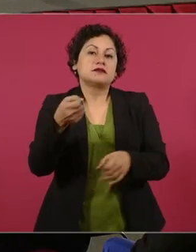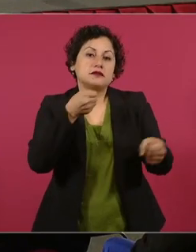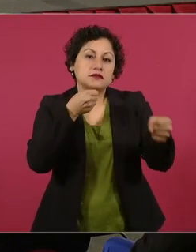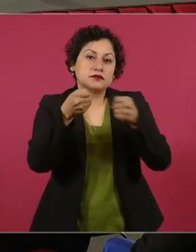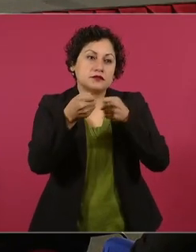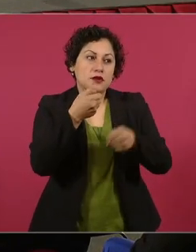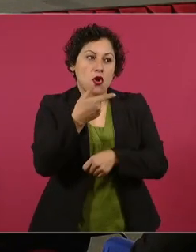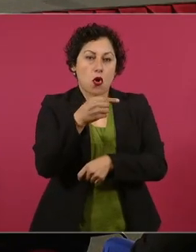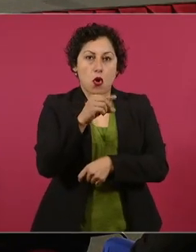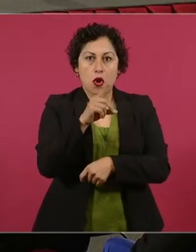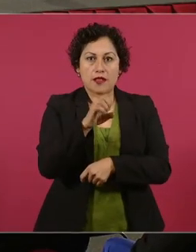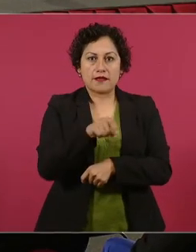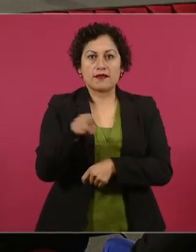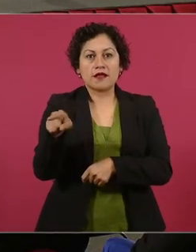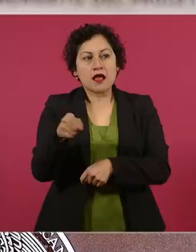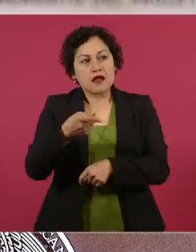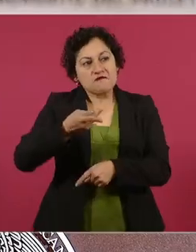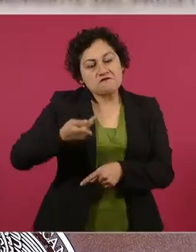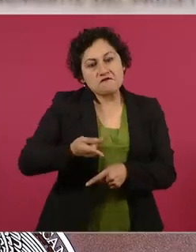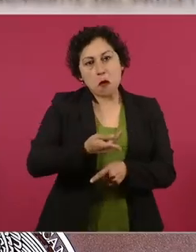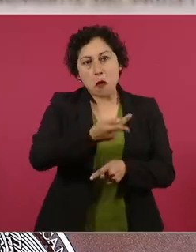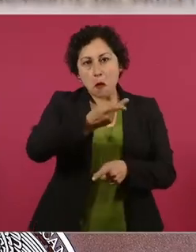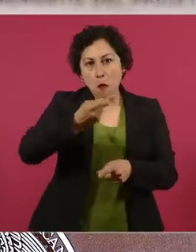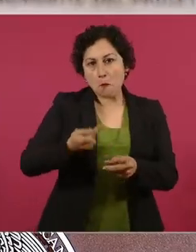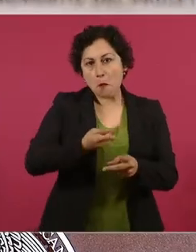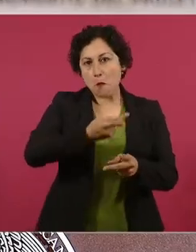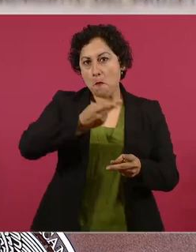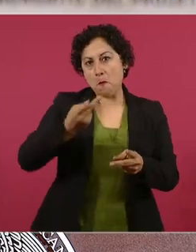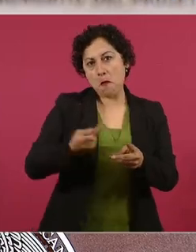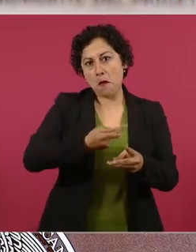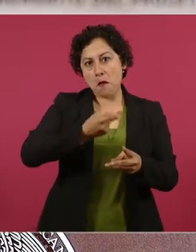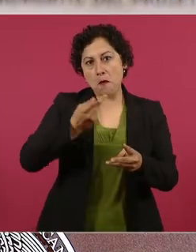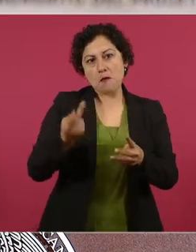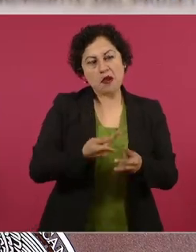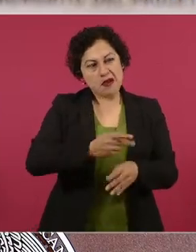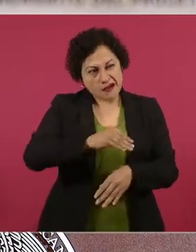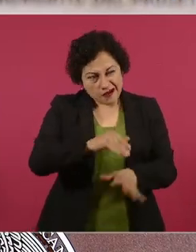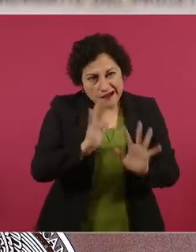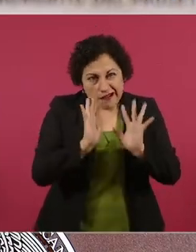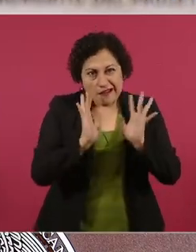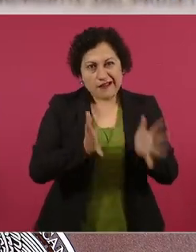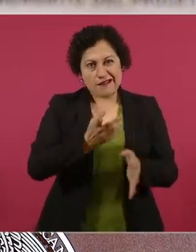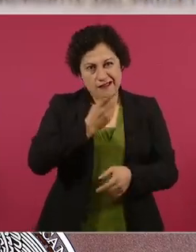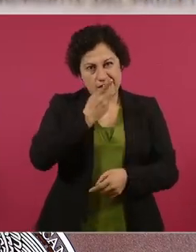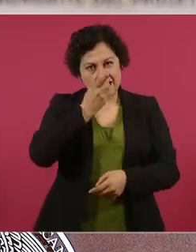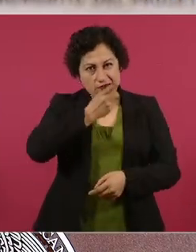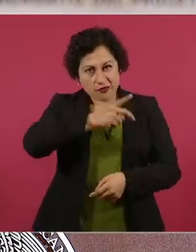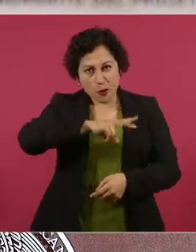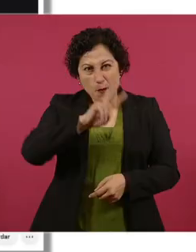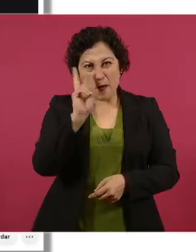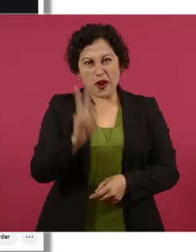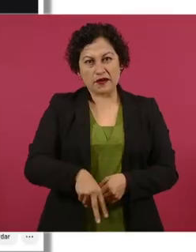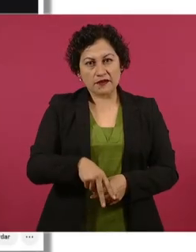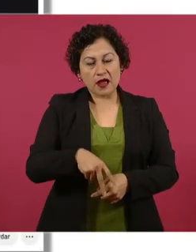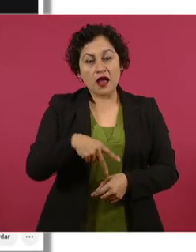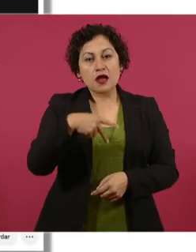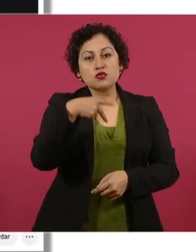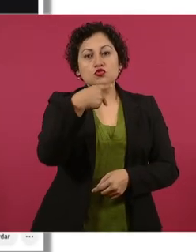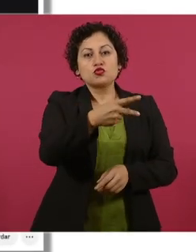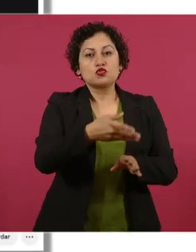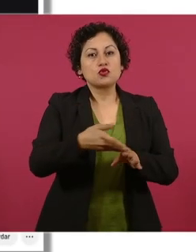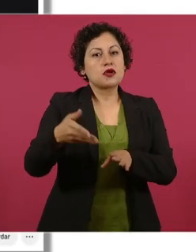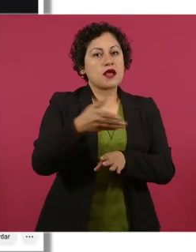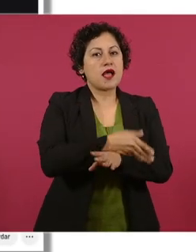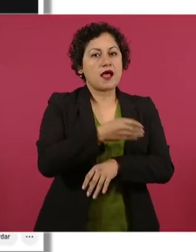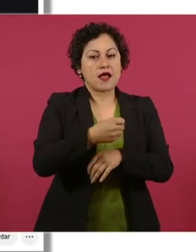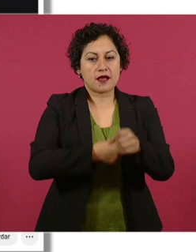y le insistió y le insistió y le insistió en que aceptara que la campaña del 2006